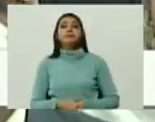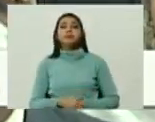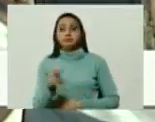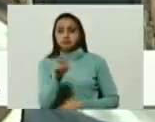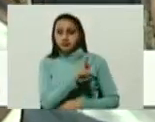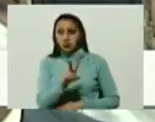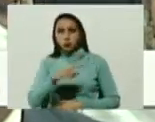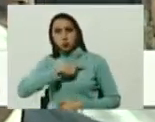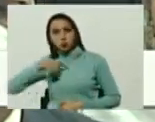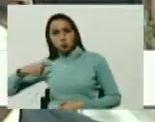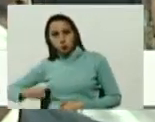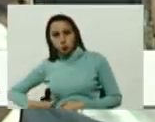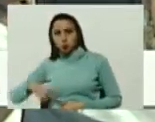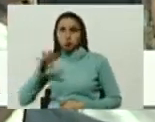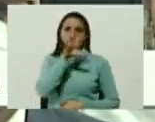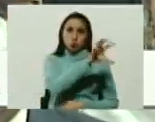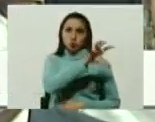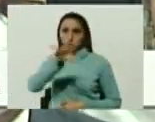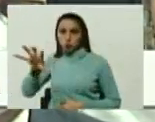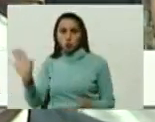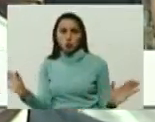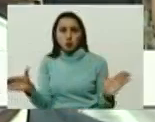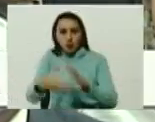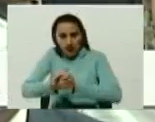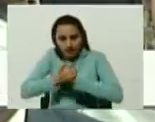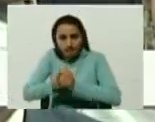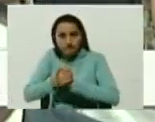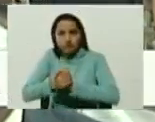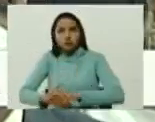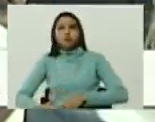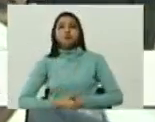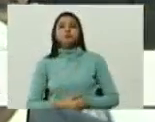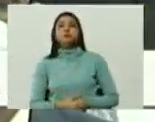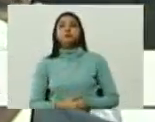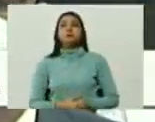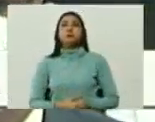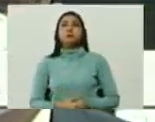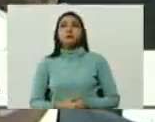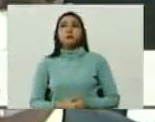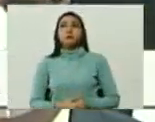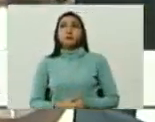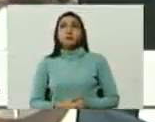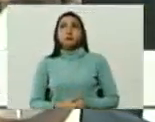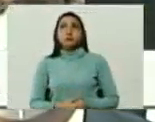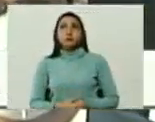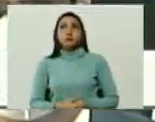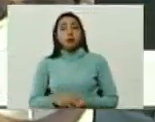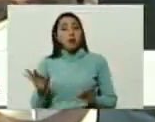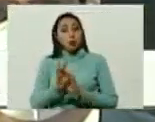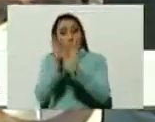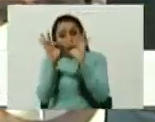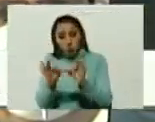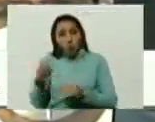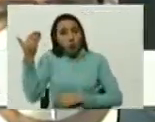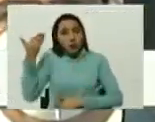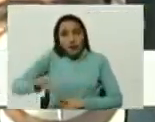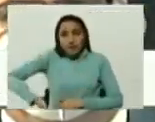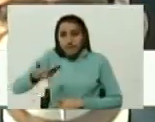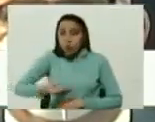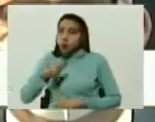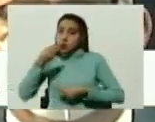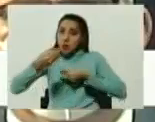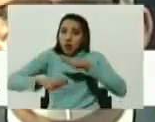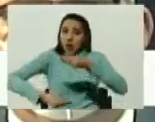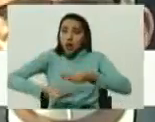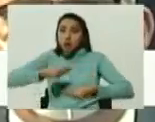república popular china que sólo faltaría alas circunstancias formales para sigue hacer lo